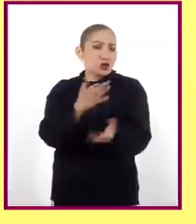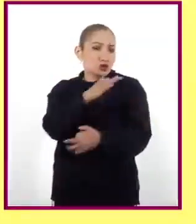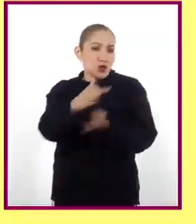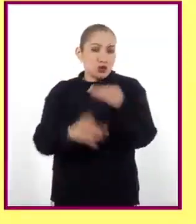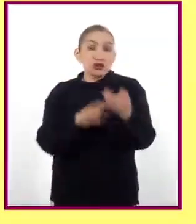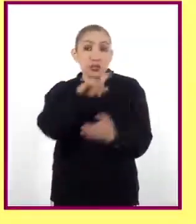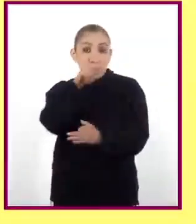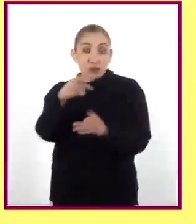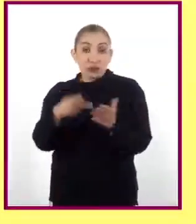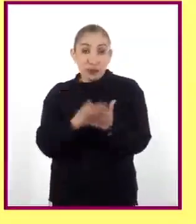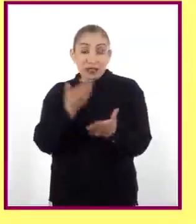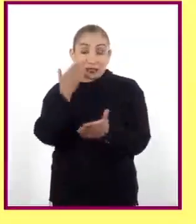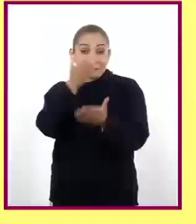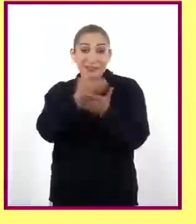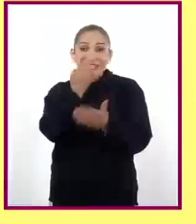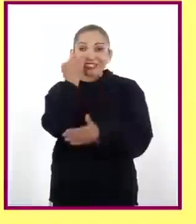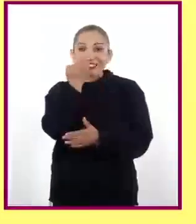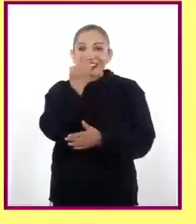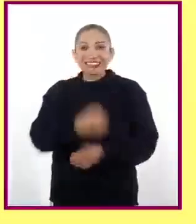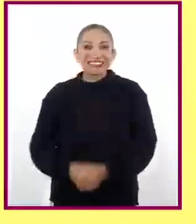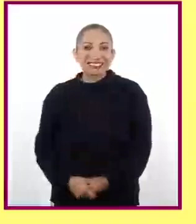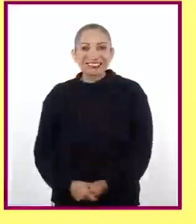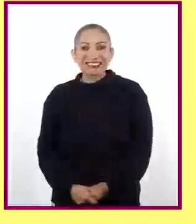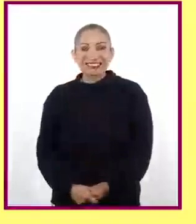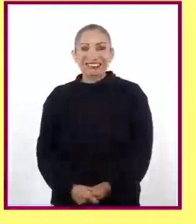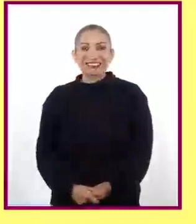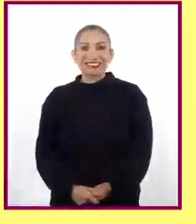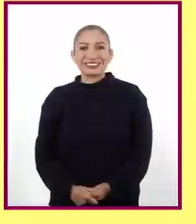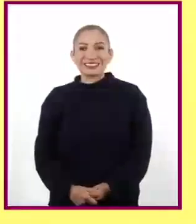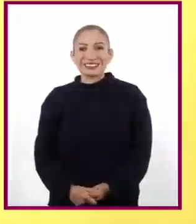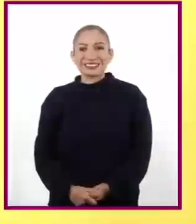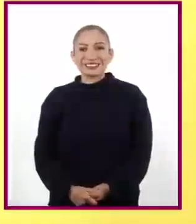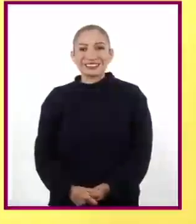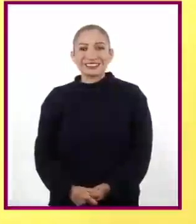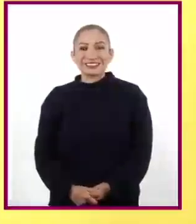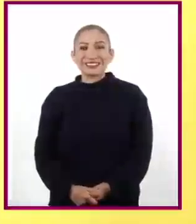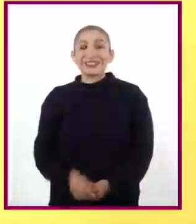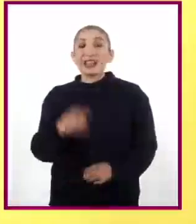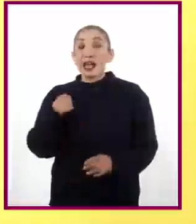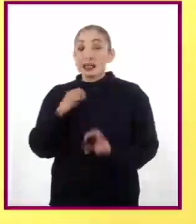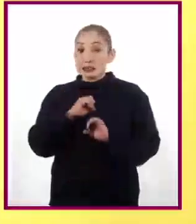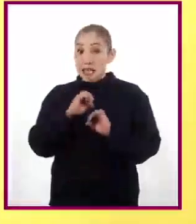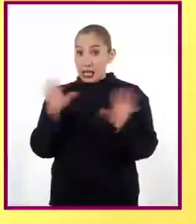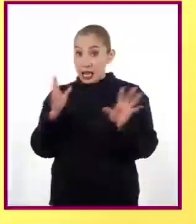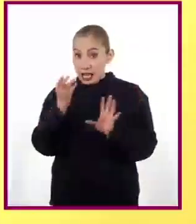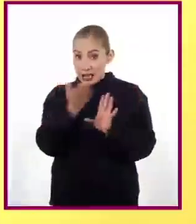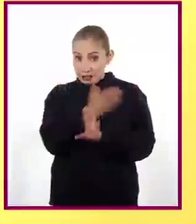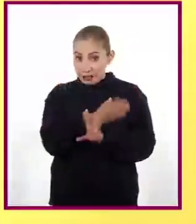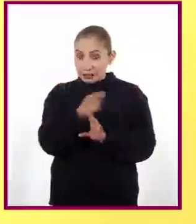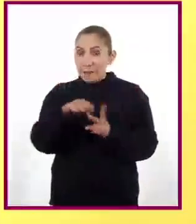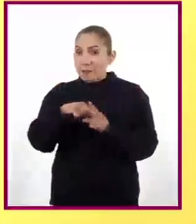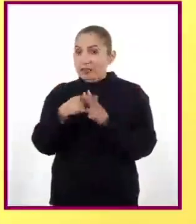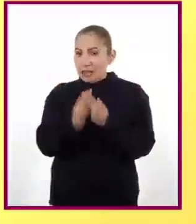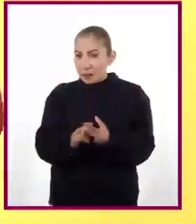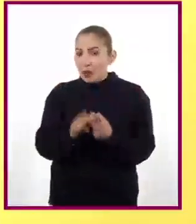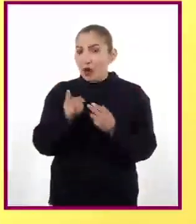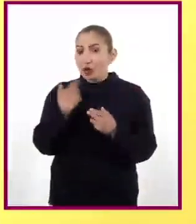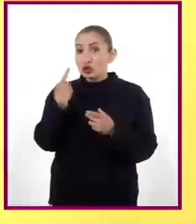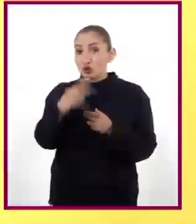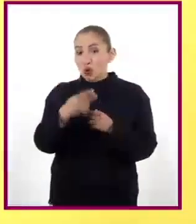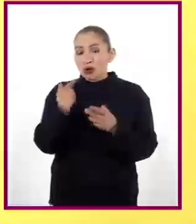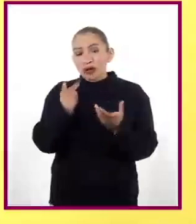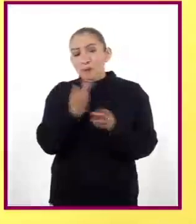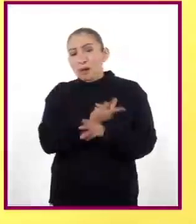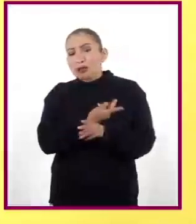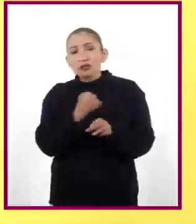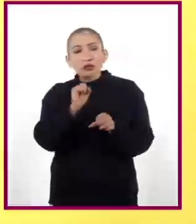compañeros cuando llegue el momento de regresar a sus planteles escolares. Una vez aclarado lo anterior, comencemos. Durante su paso